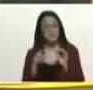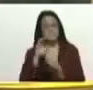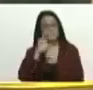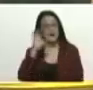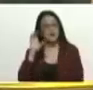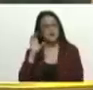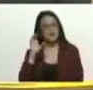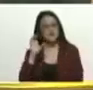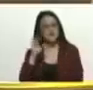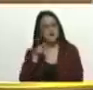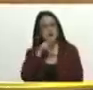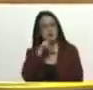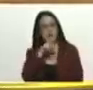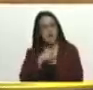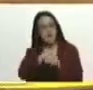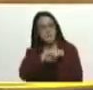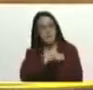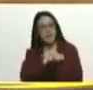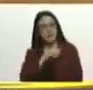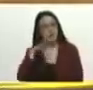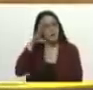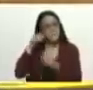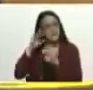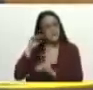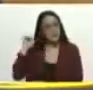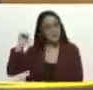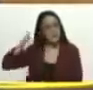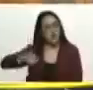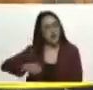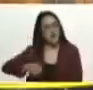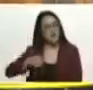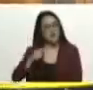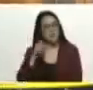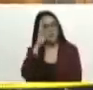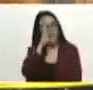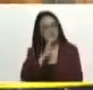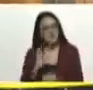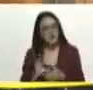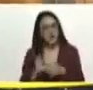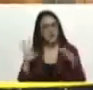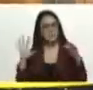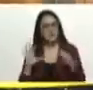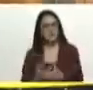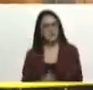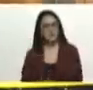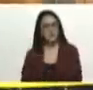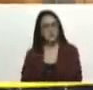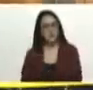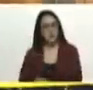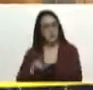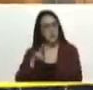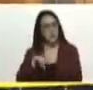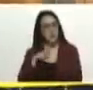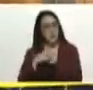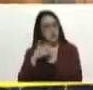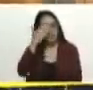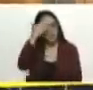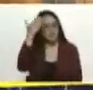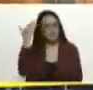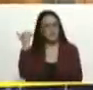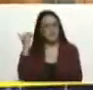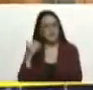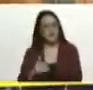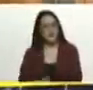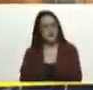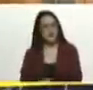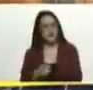hablan castellano aprendieron durante años que Brasil era su enemigo? Nunca me voy a olvidar de